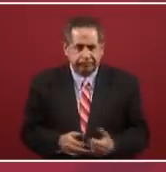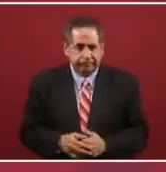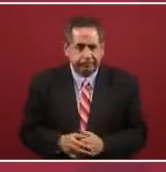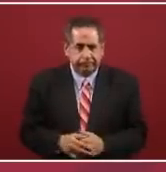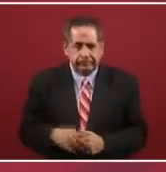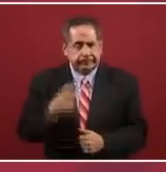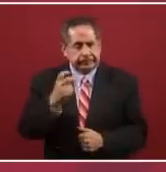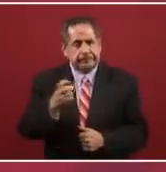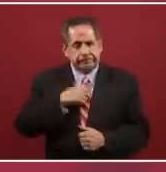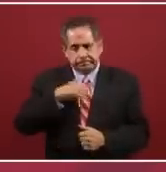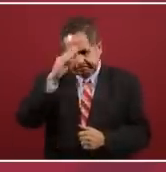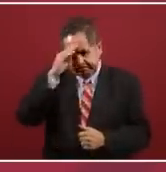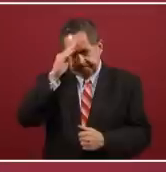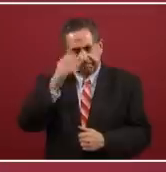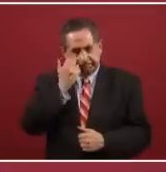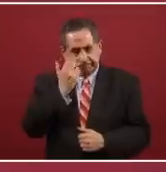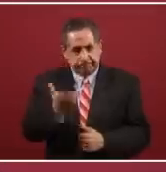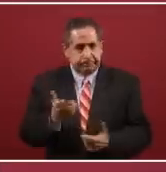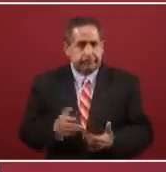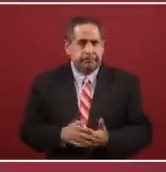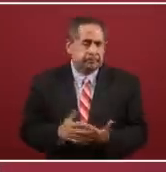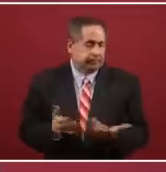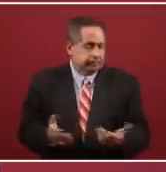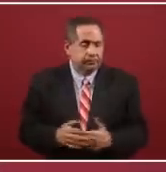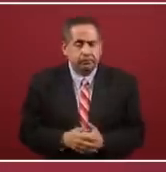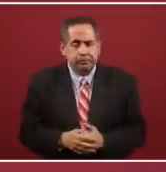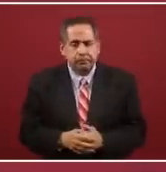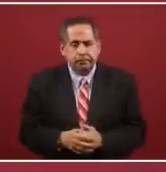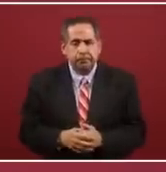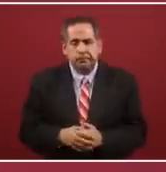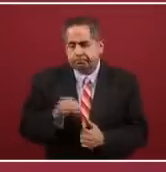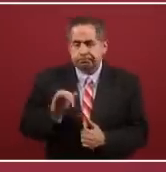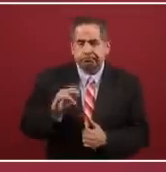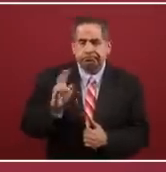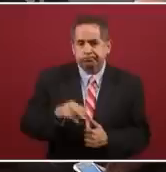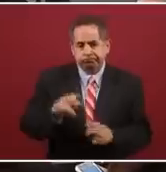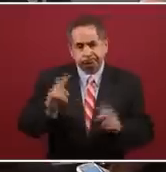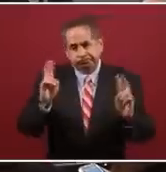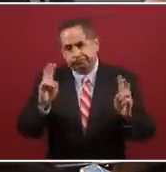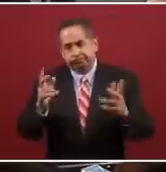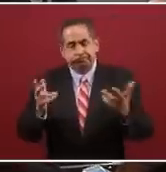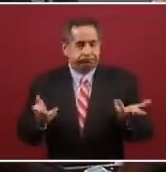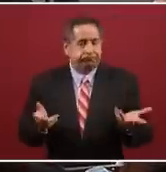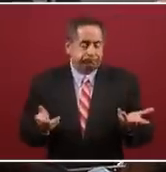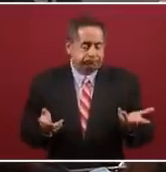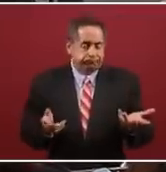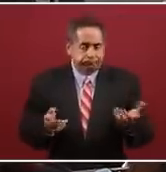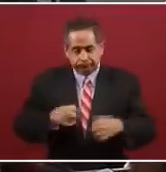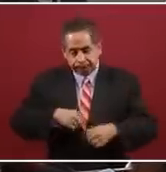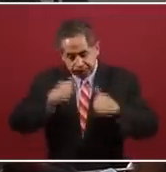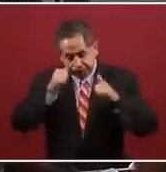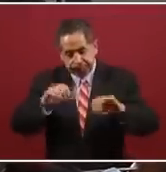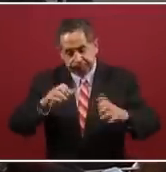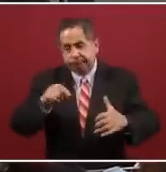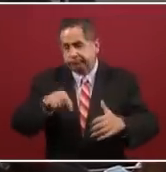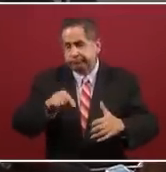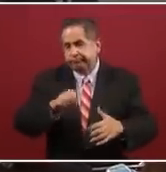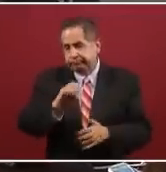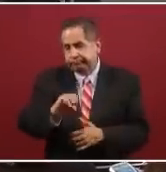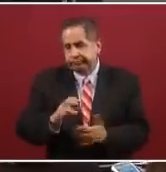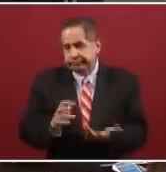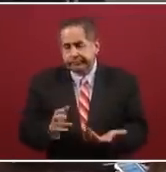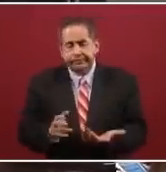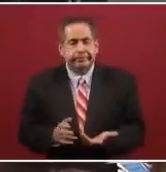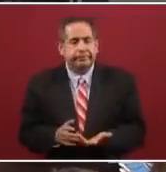Eso es lo que buscamos. Entonces, sí es un tema que se está atendiendo con